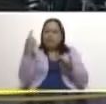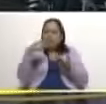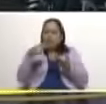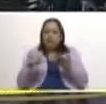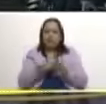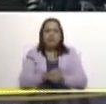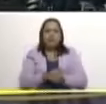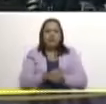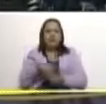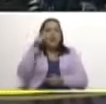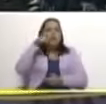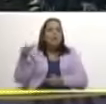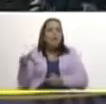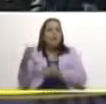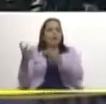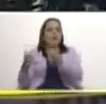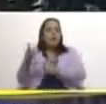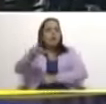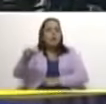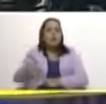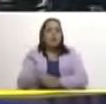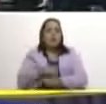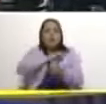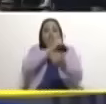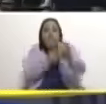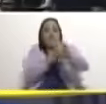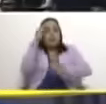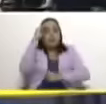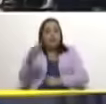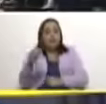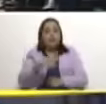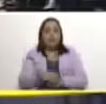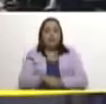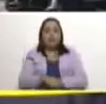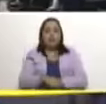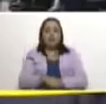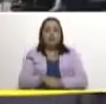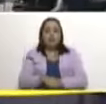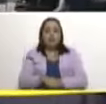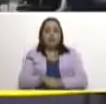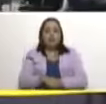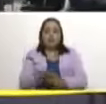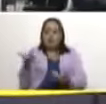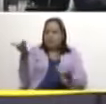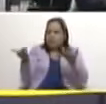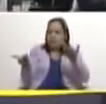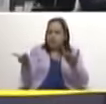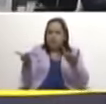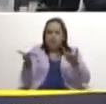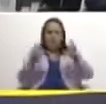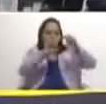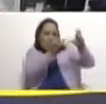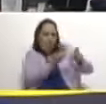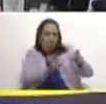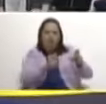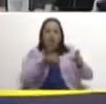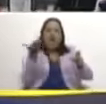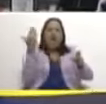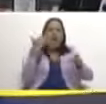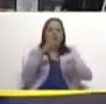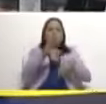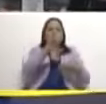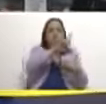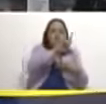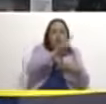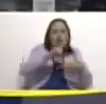La población y la fuerza militar. Con el mapa, el tamaño, la población, la